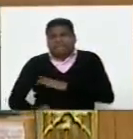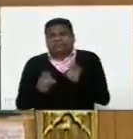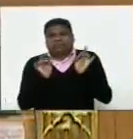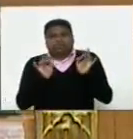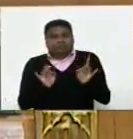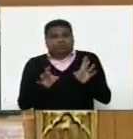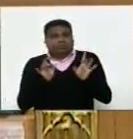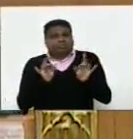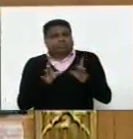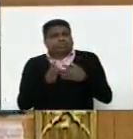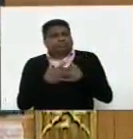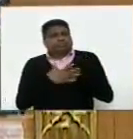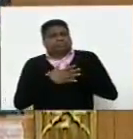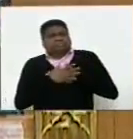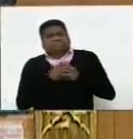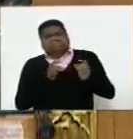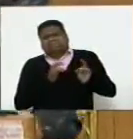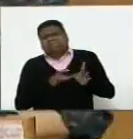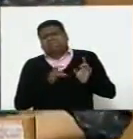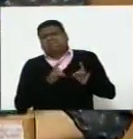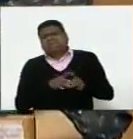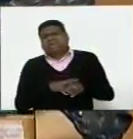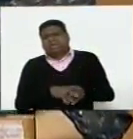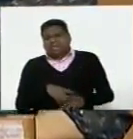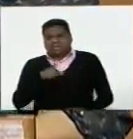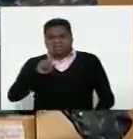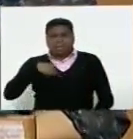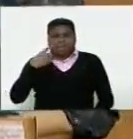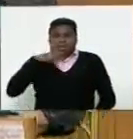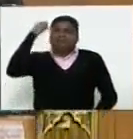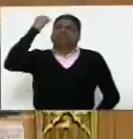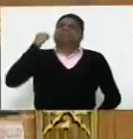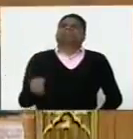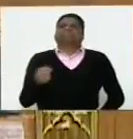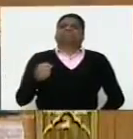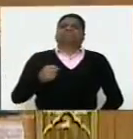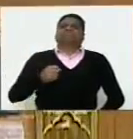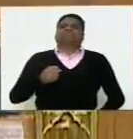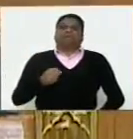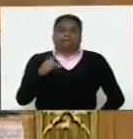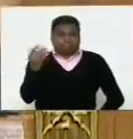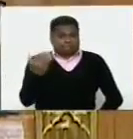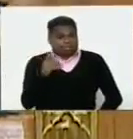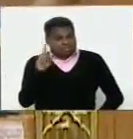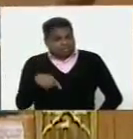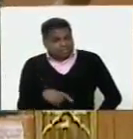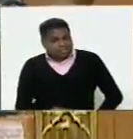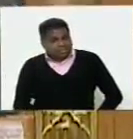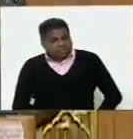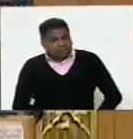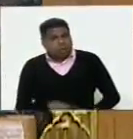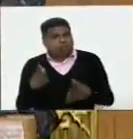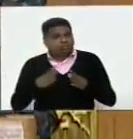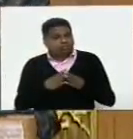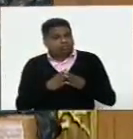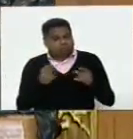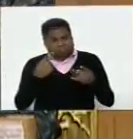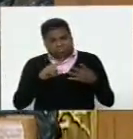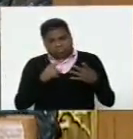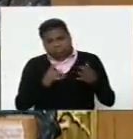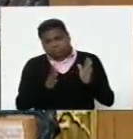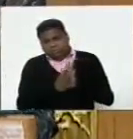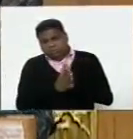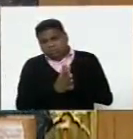doloroso. Así que con el coloniaje vino también la barbarie